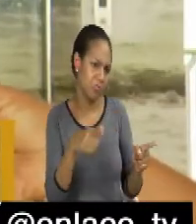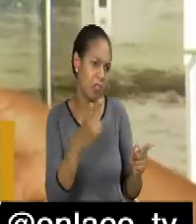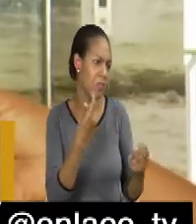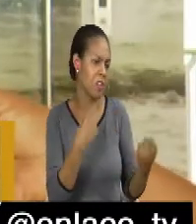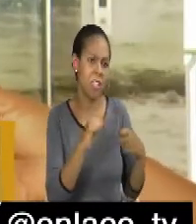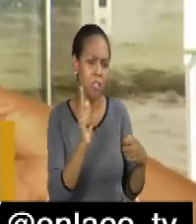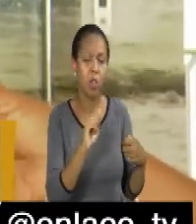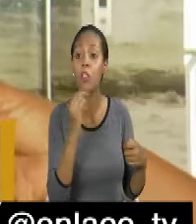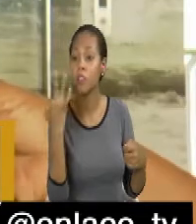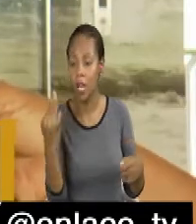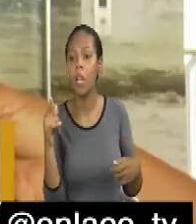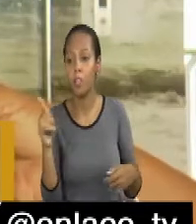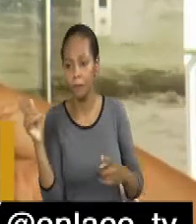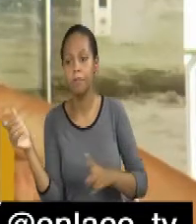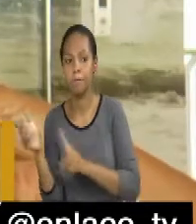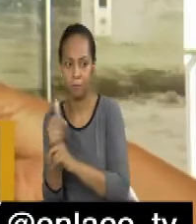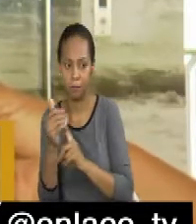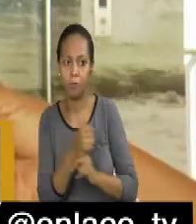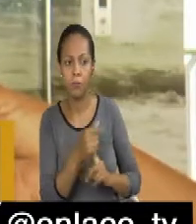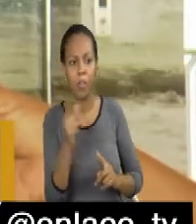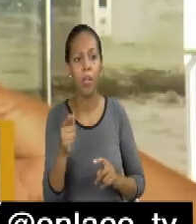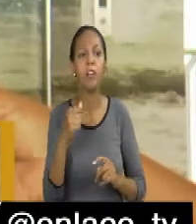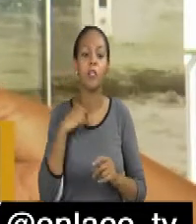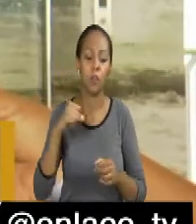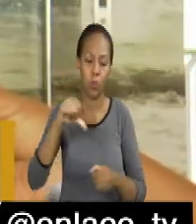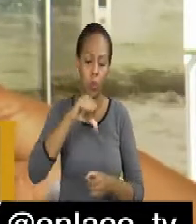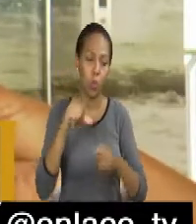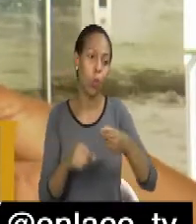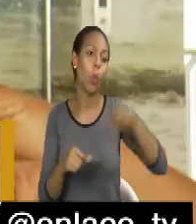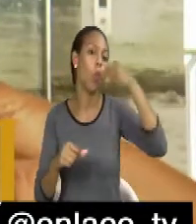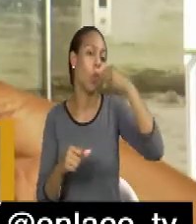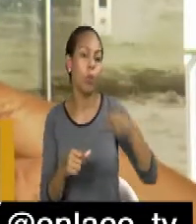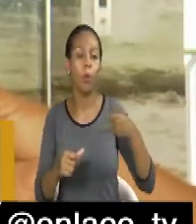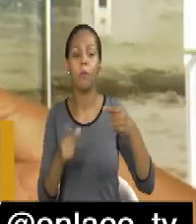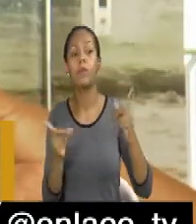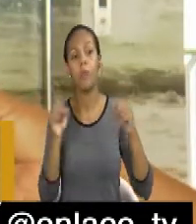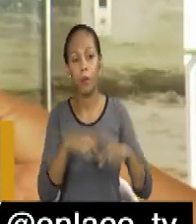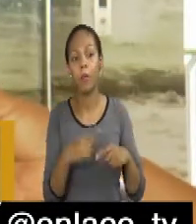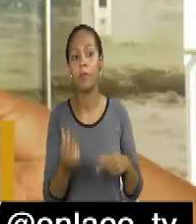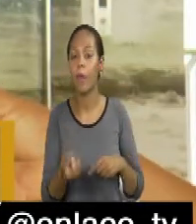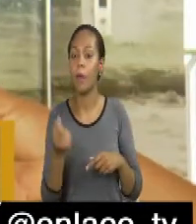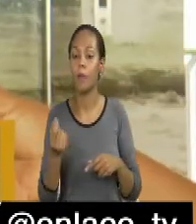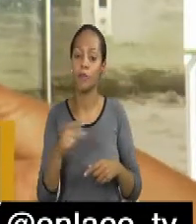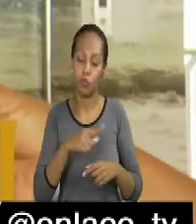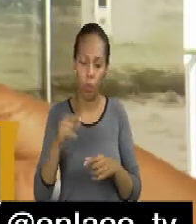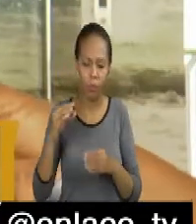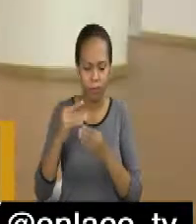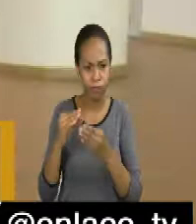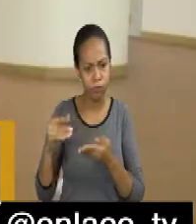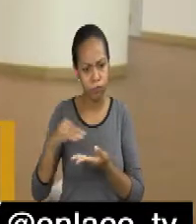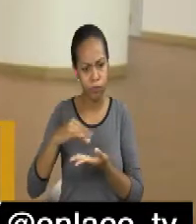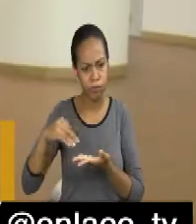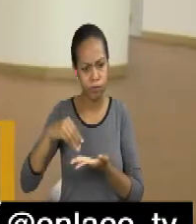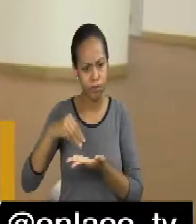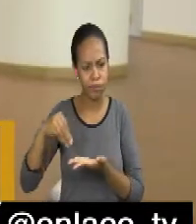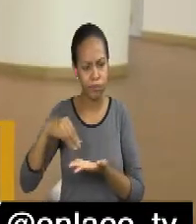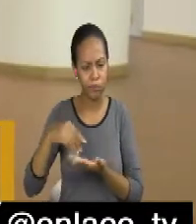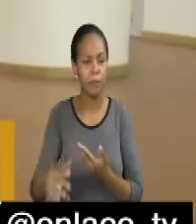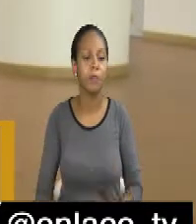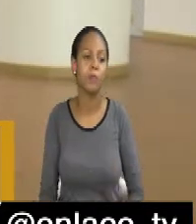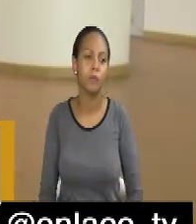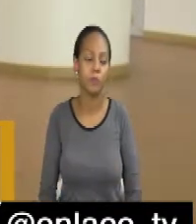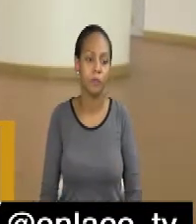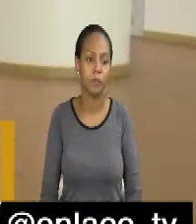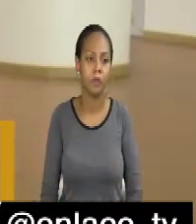y en 3 de ellas encontramos presentaciones en jarabe de 300 mililitros y granulado en 250 mililitros. Preste mucha atención